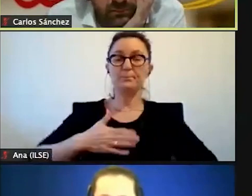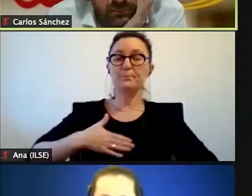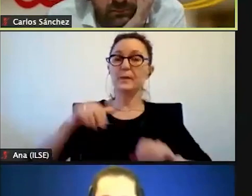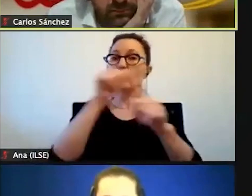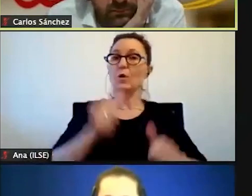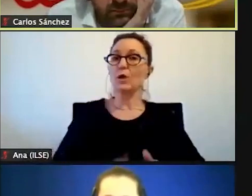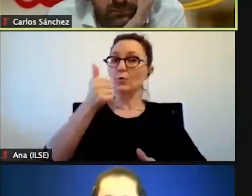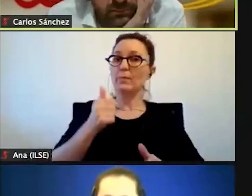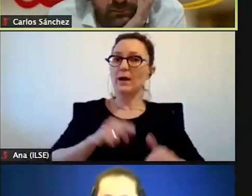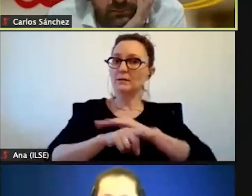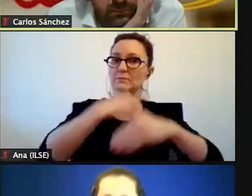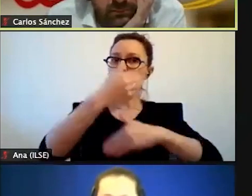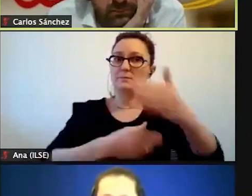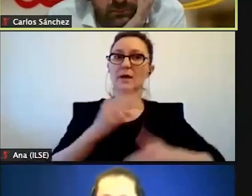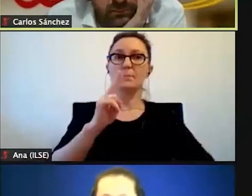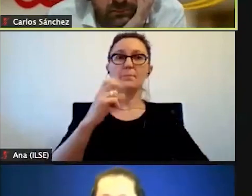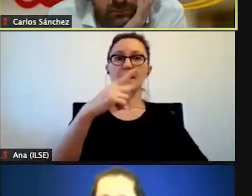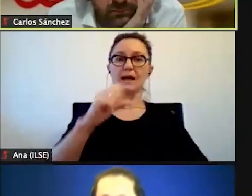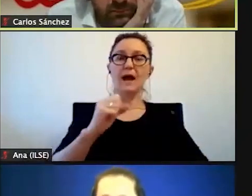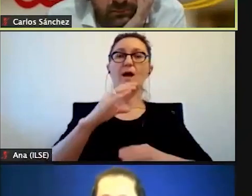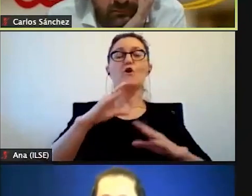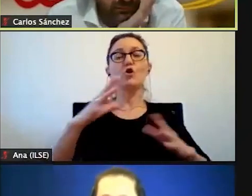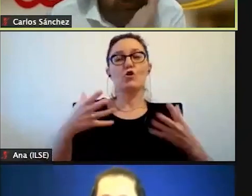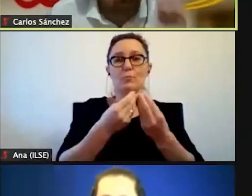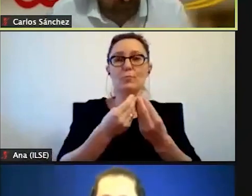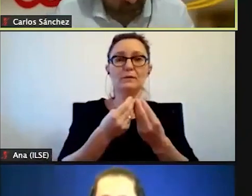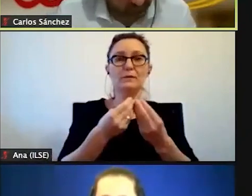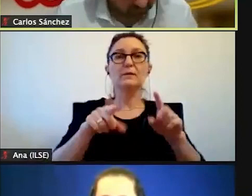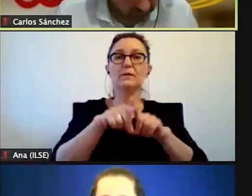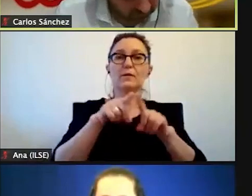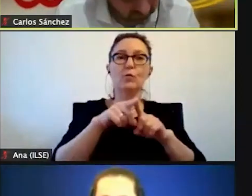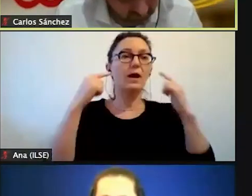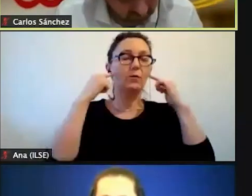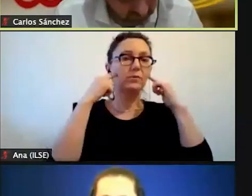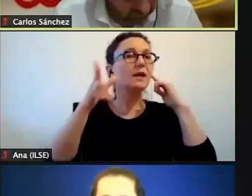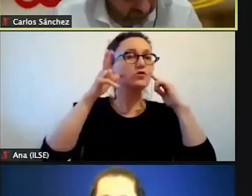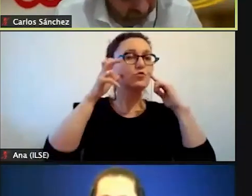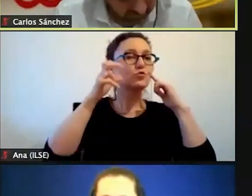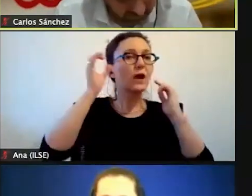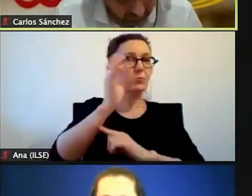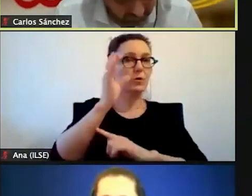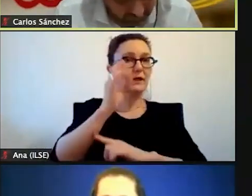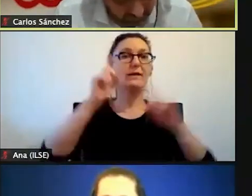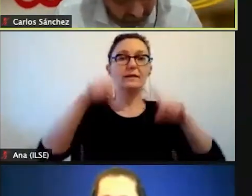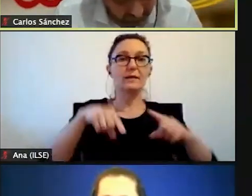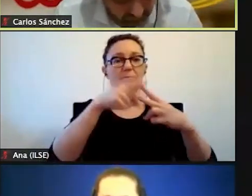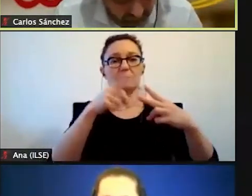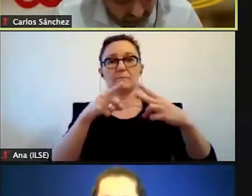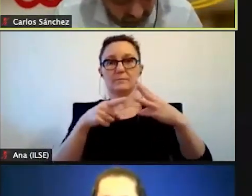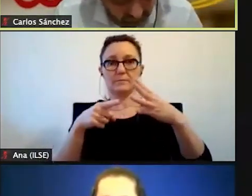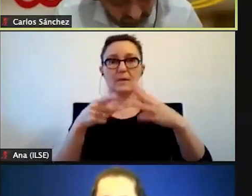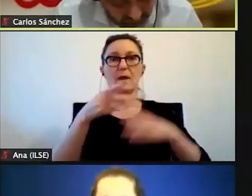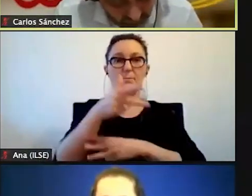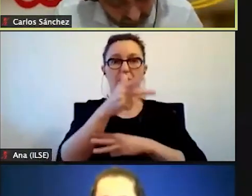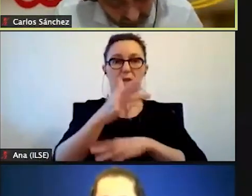avanzado, Vega Compact, dispone de una señal de audio para escuchar al ponente y de 3 señales de vídeo para poder visualizar